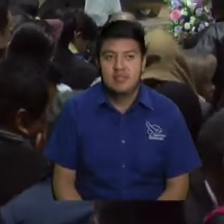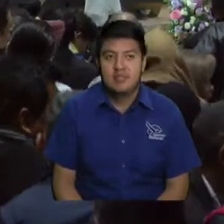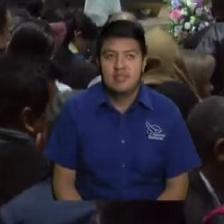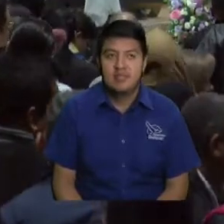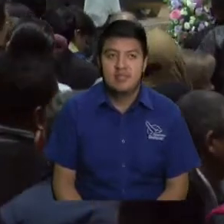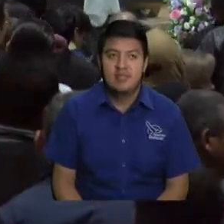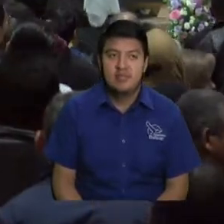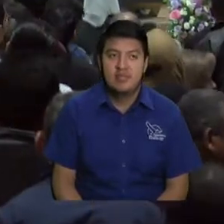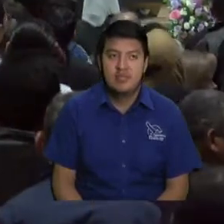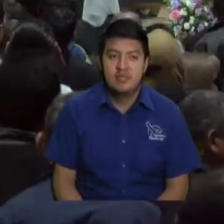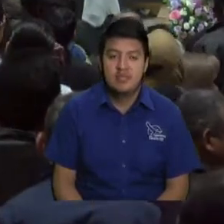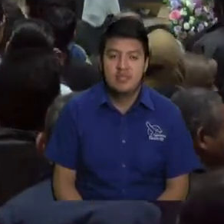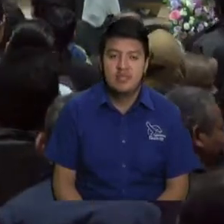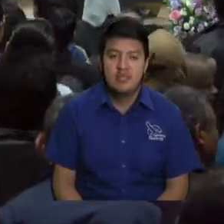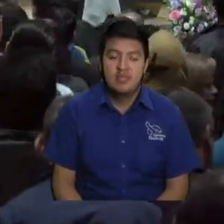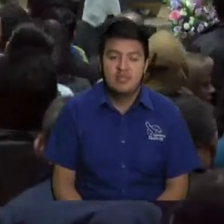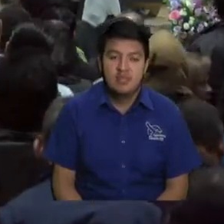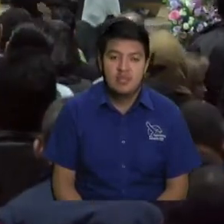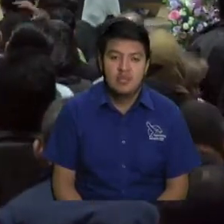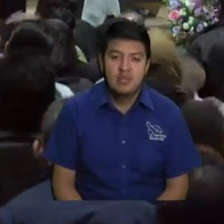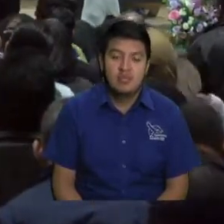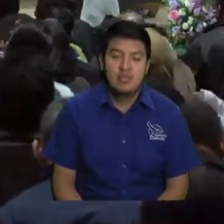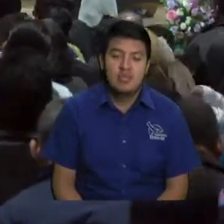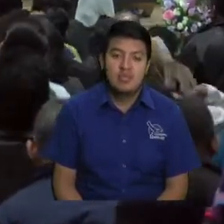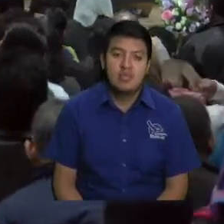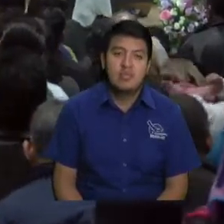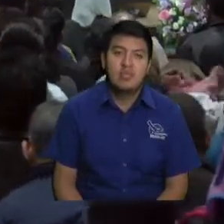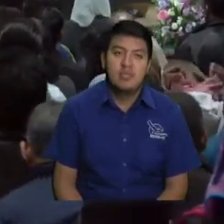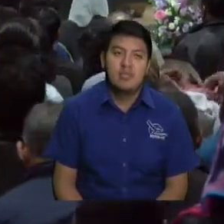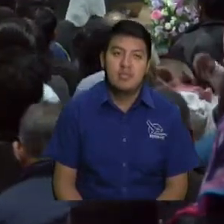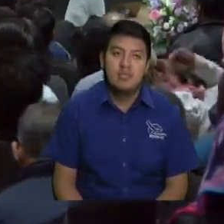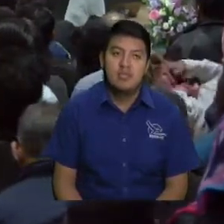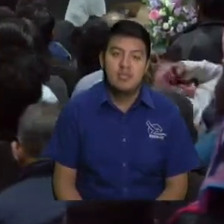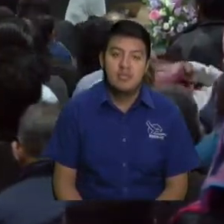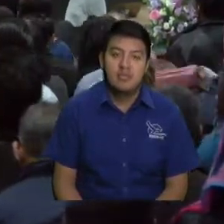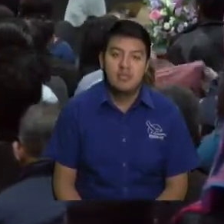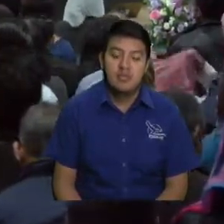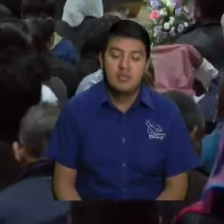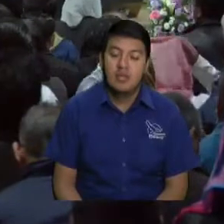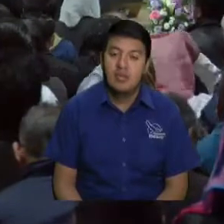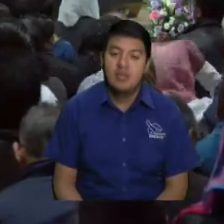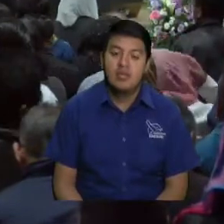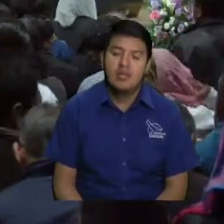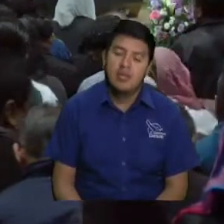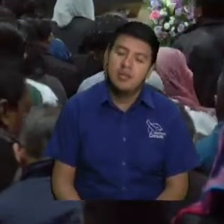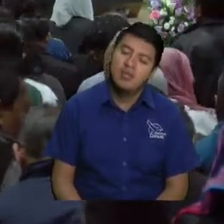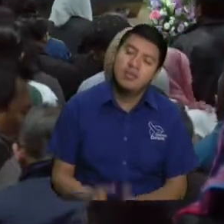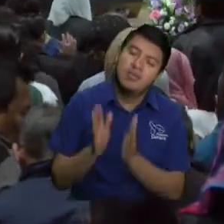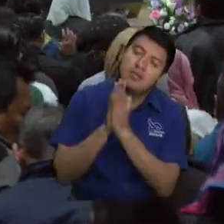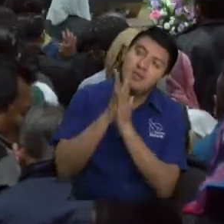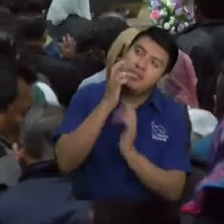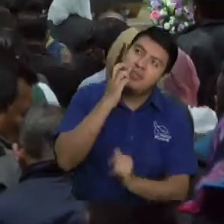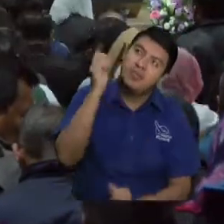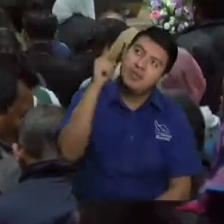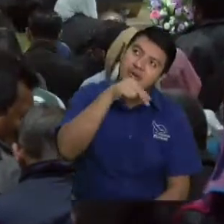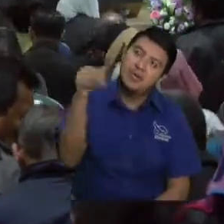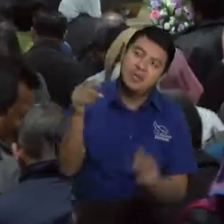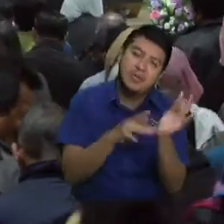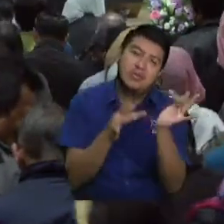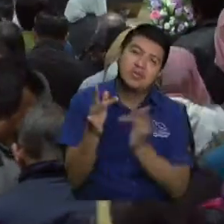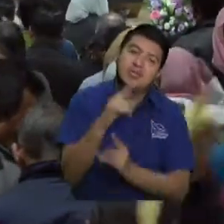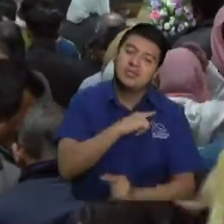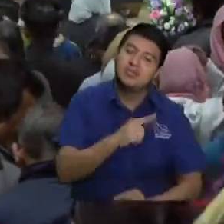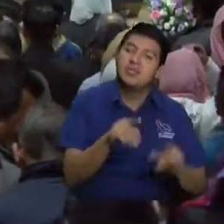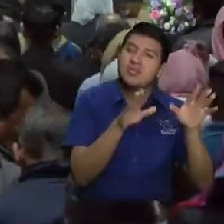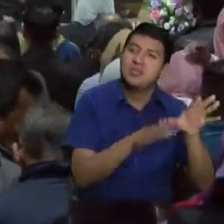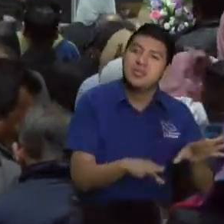Padre Santo, hizo cosas tremendas, hazañas, proezas. Padre, en el nombre de Jesús, aquí estamos